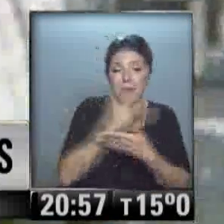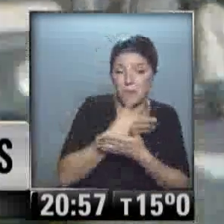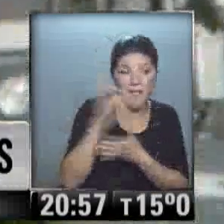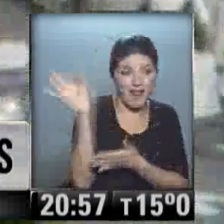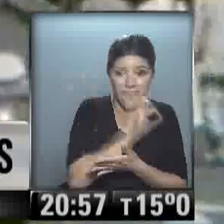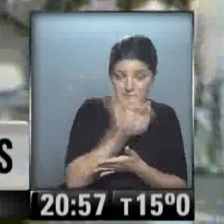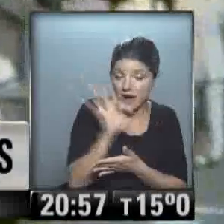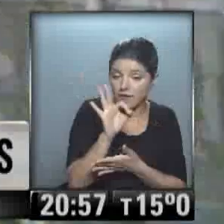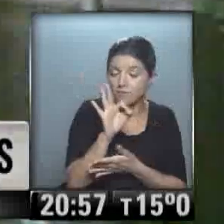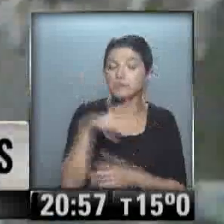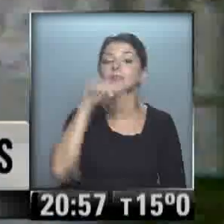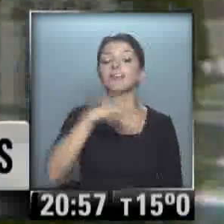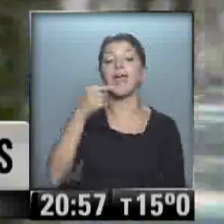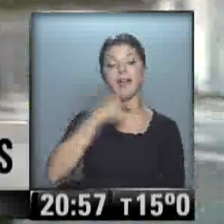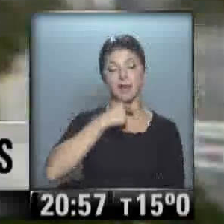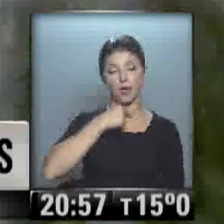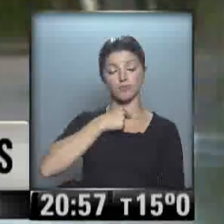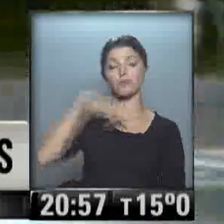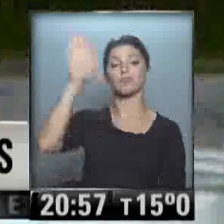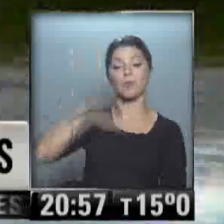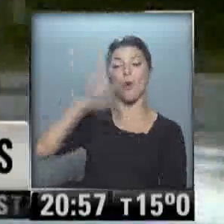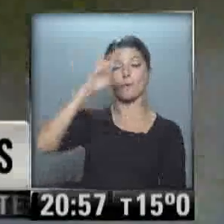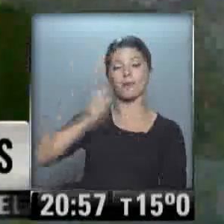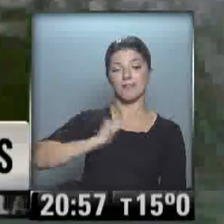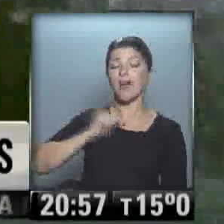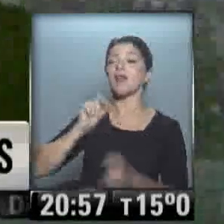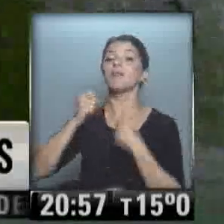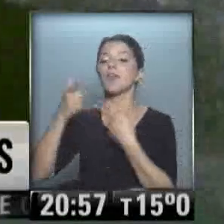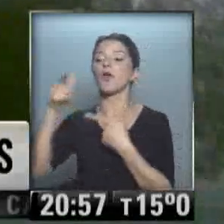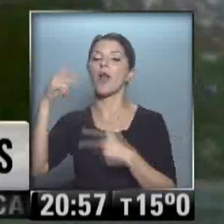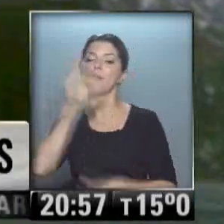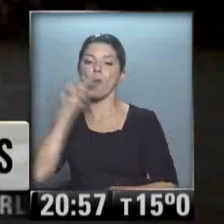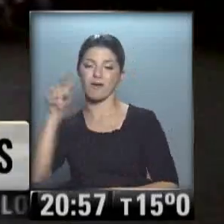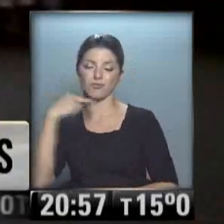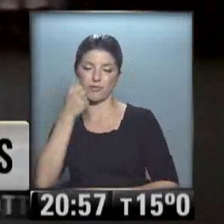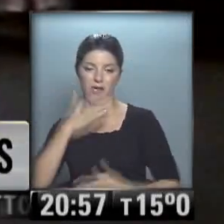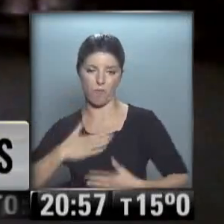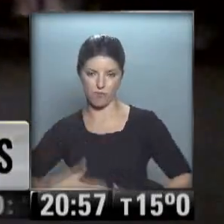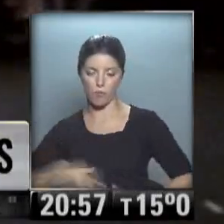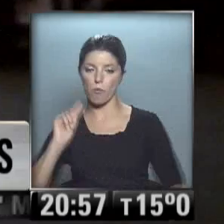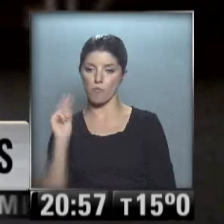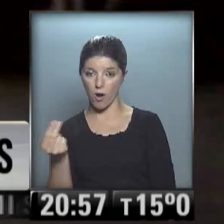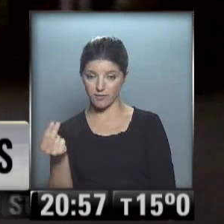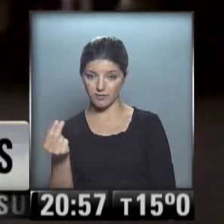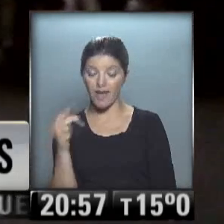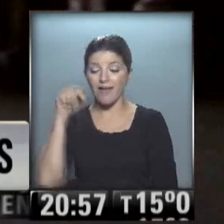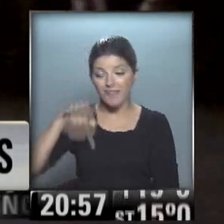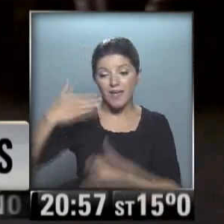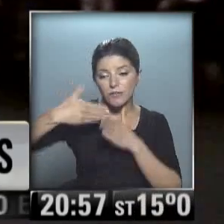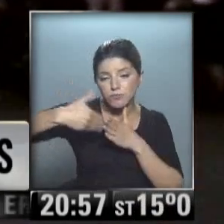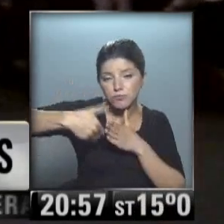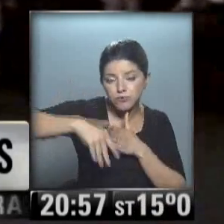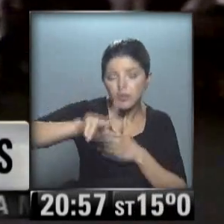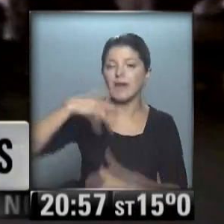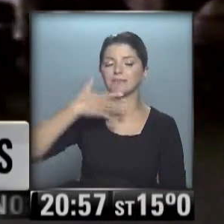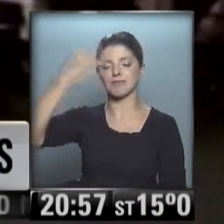En agosto, Estela fue citada por los militares, quienes le entregaron el cuerpo de su hija. A partir de entonces, Estela